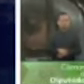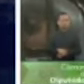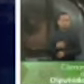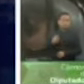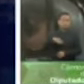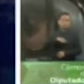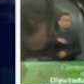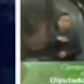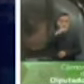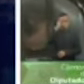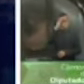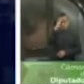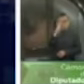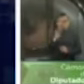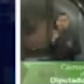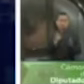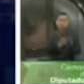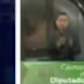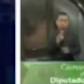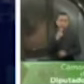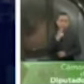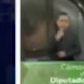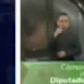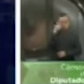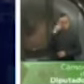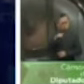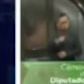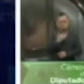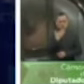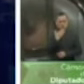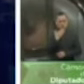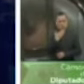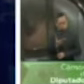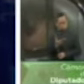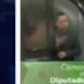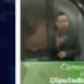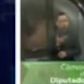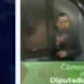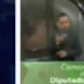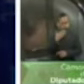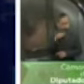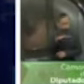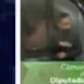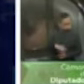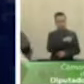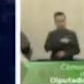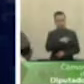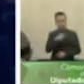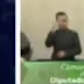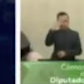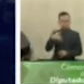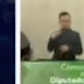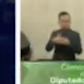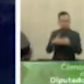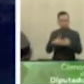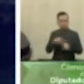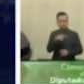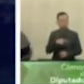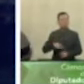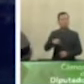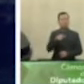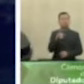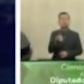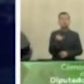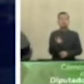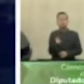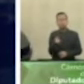de mandato del ministro Arturo Saldívar para ampliar su mandato en la Suprema Corte por 2 años más. ¿Qué